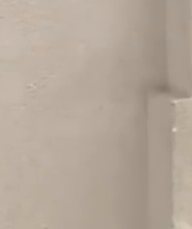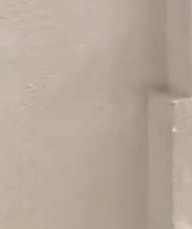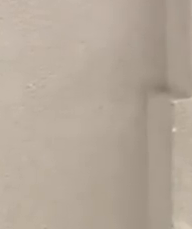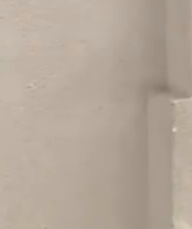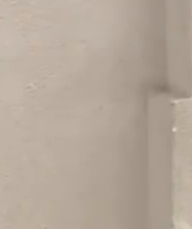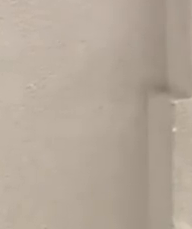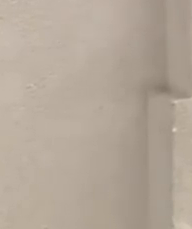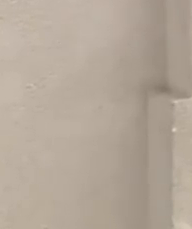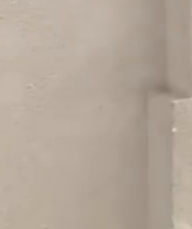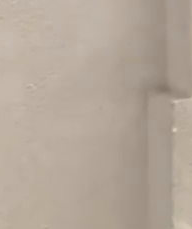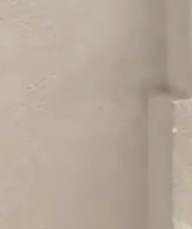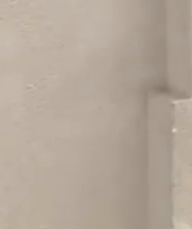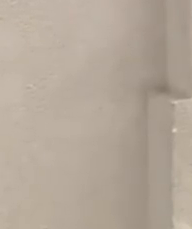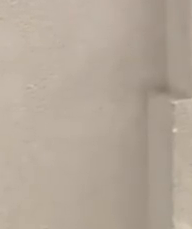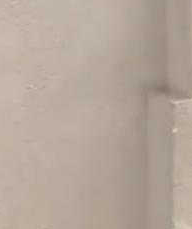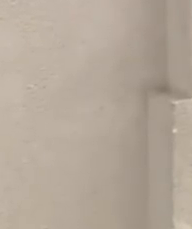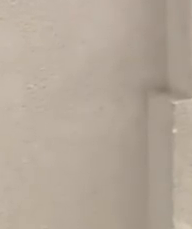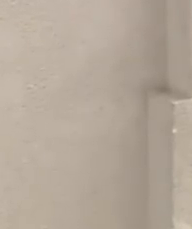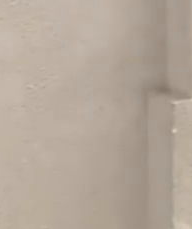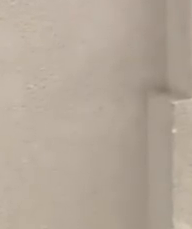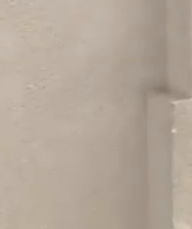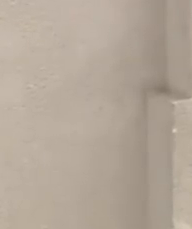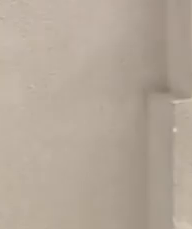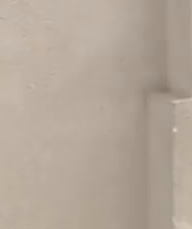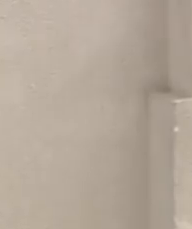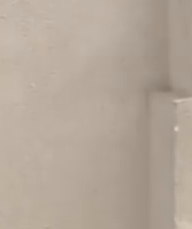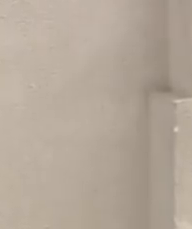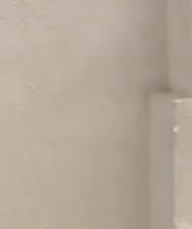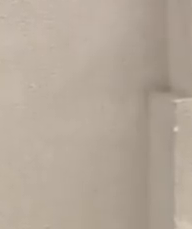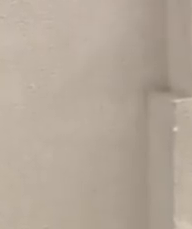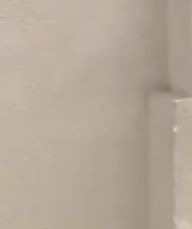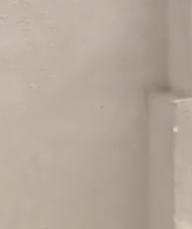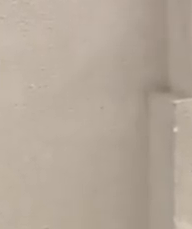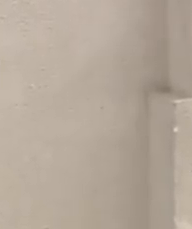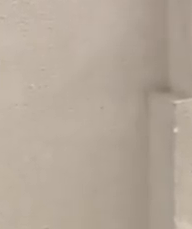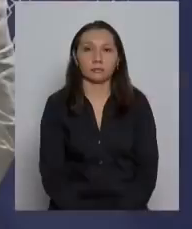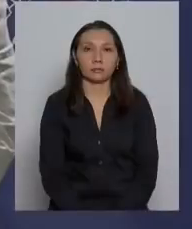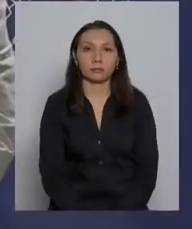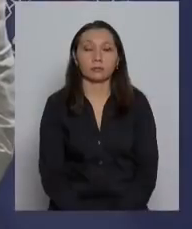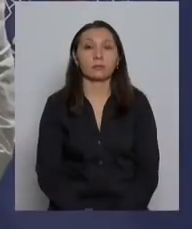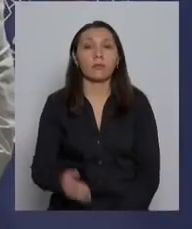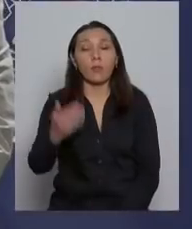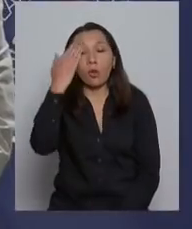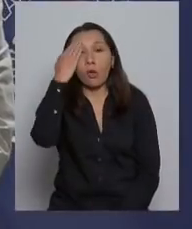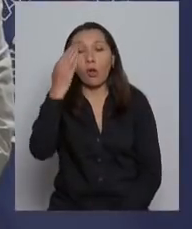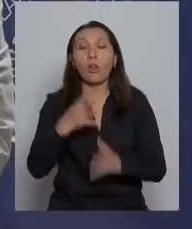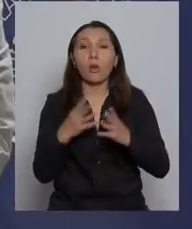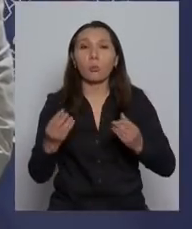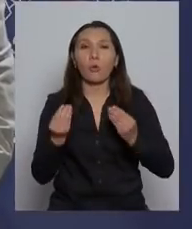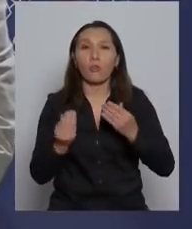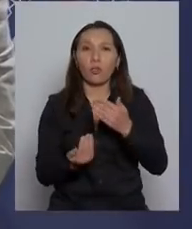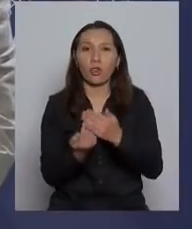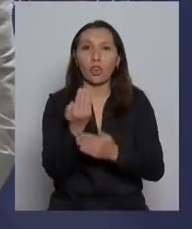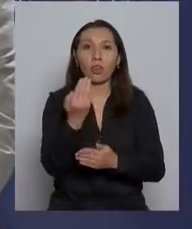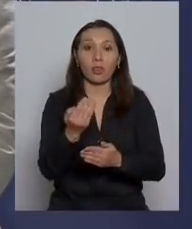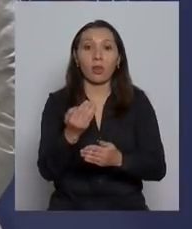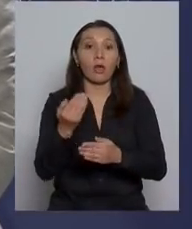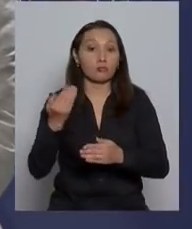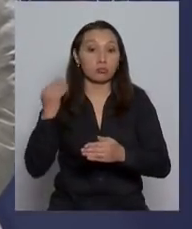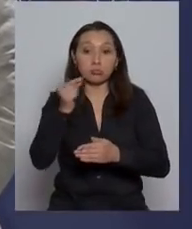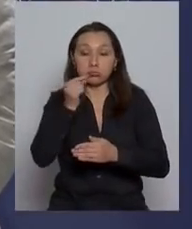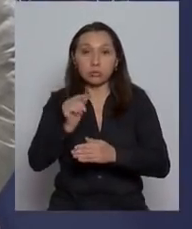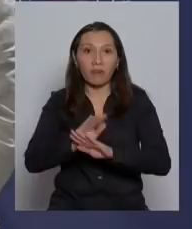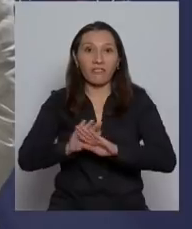y estamos a pocos minutos que ya comience esta transmisión oficial que se realiza de parte del Palacio de la Moneda. Está hablando